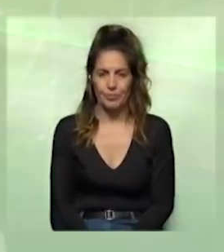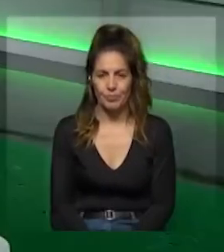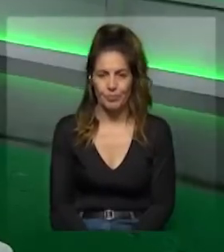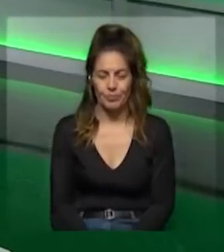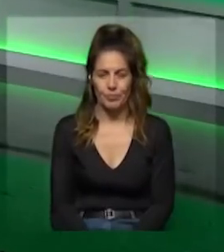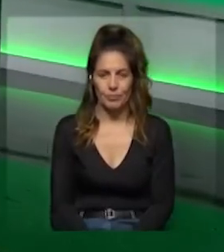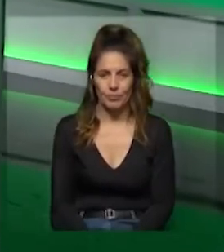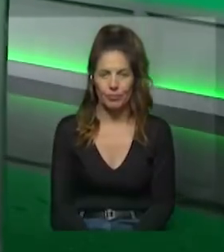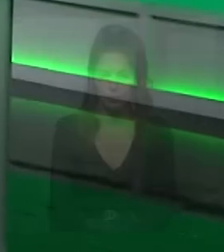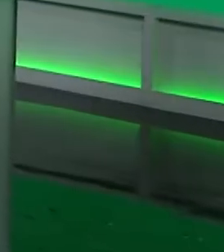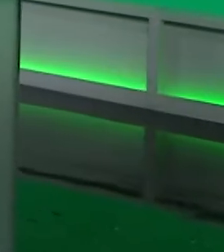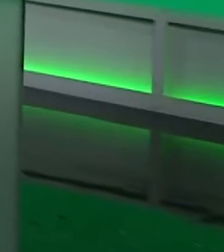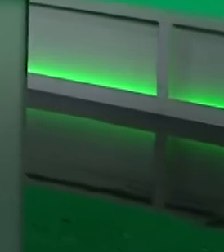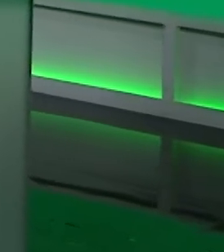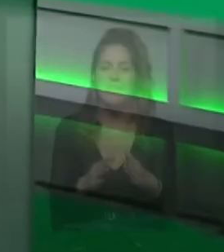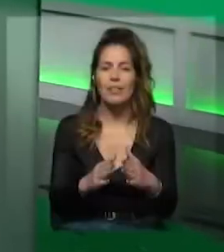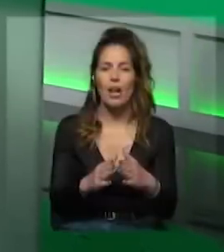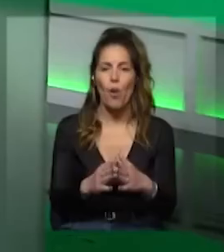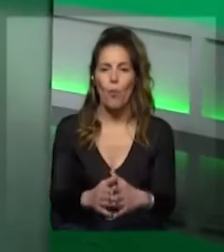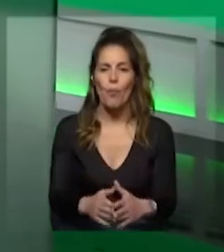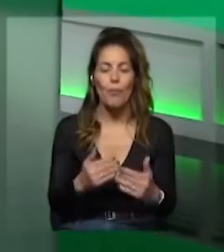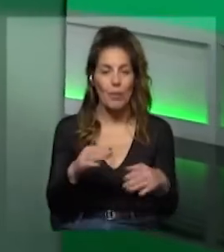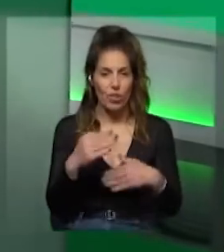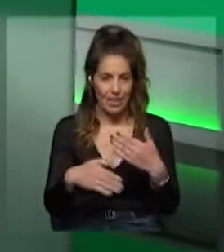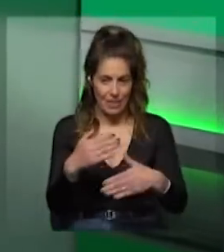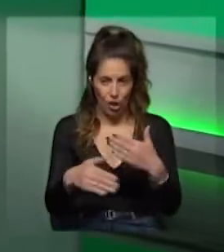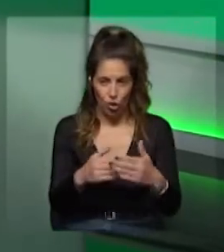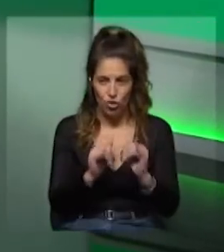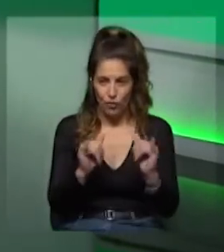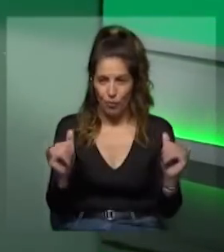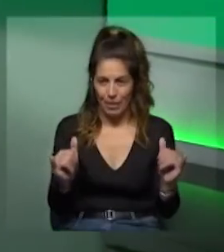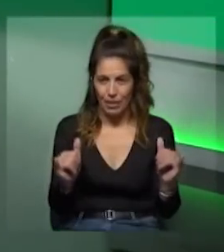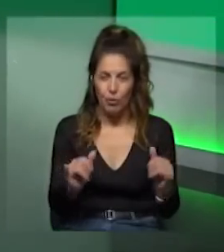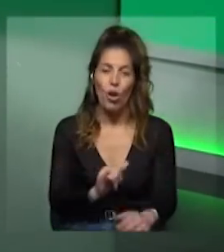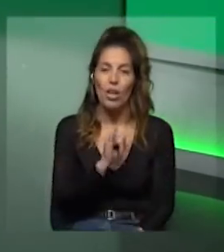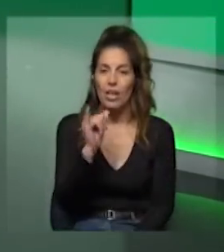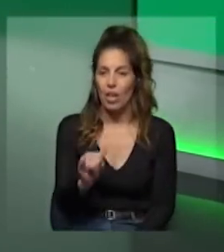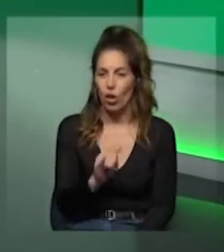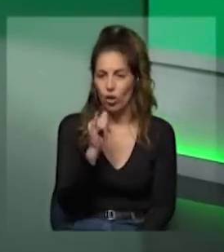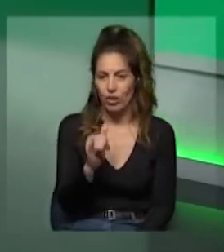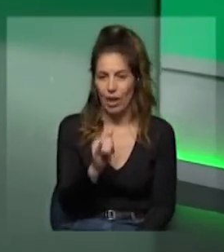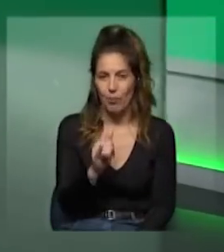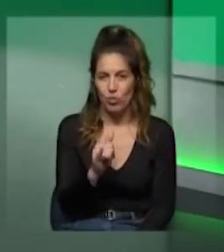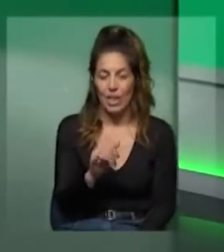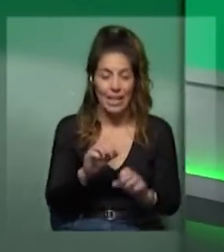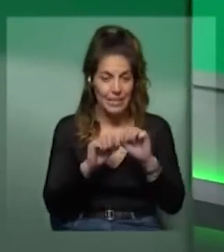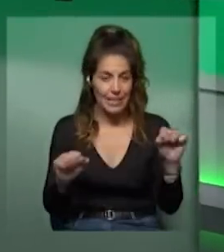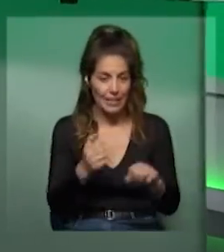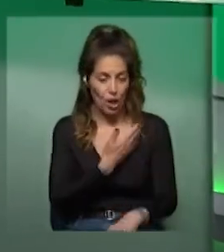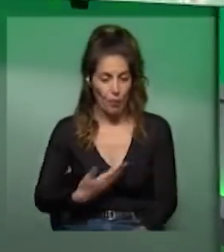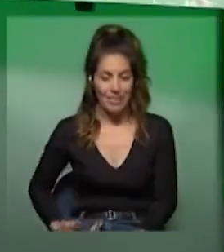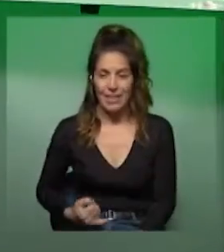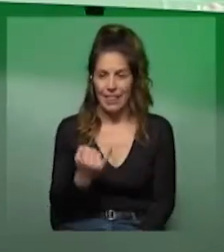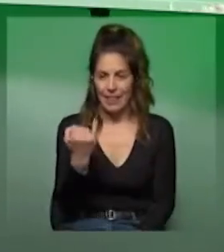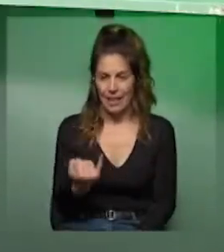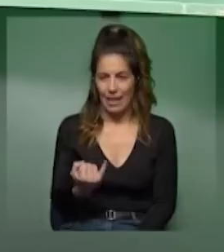antes comenzamos con el desarrollo informativo si te parece les comentamos como les decíamos hace un minut nada más que el secretario de Presidencia Álvaro